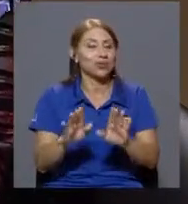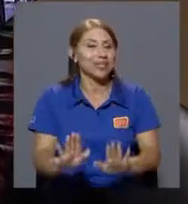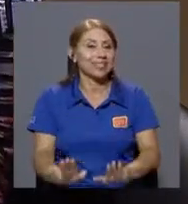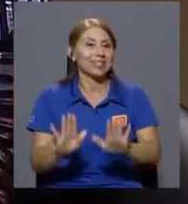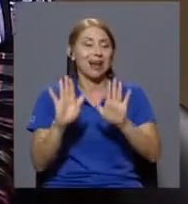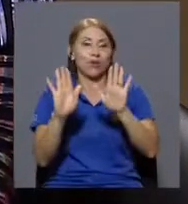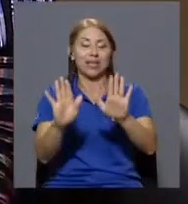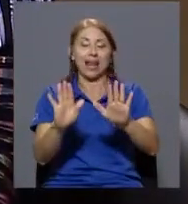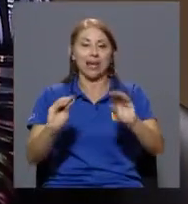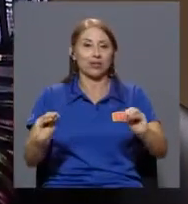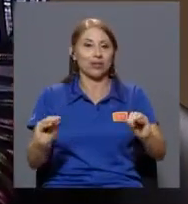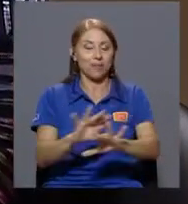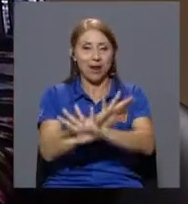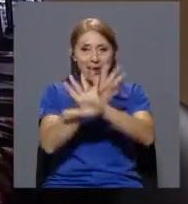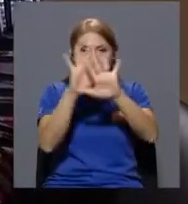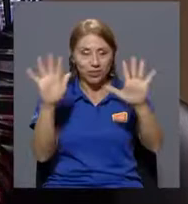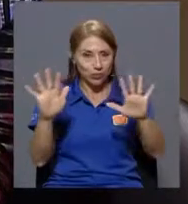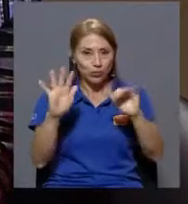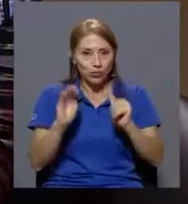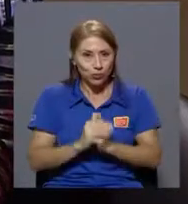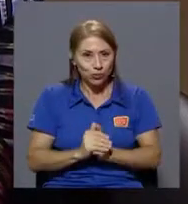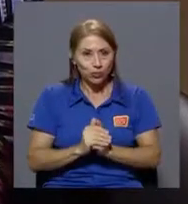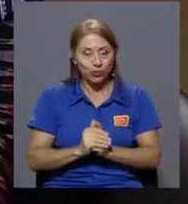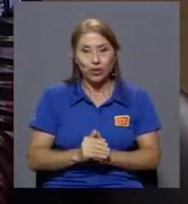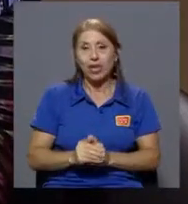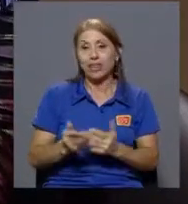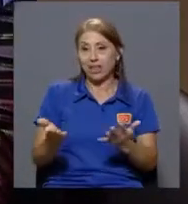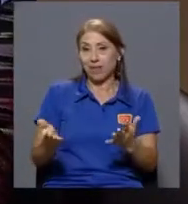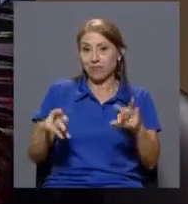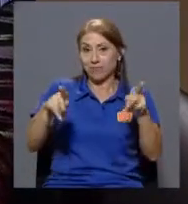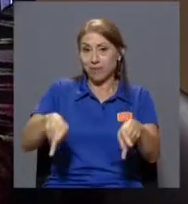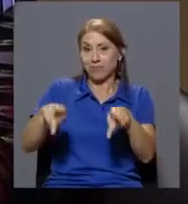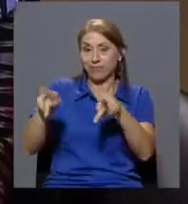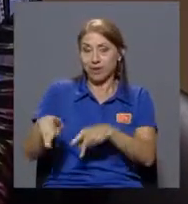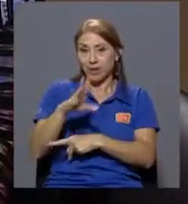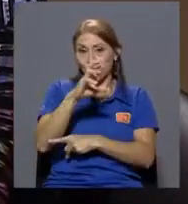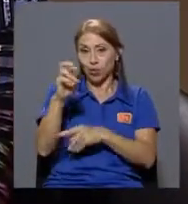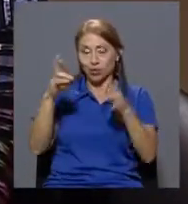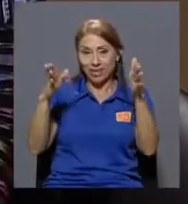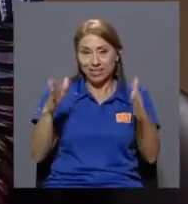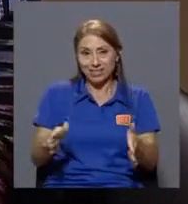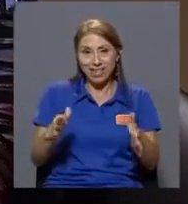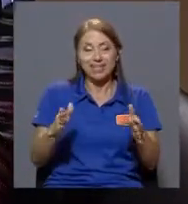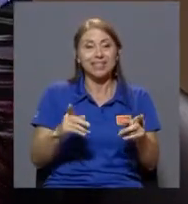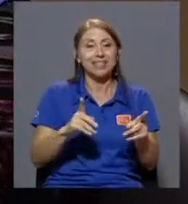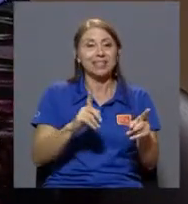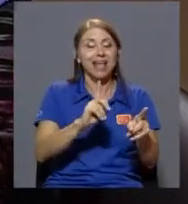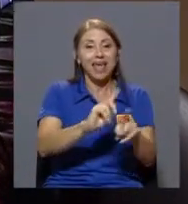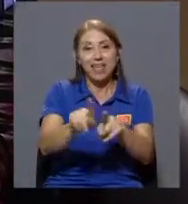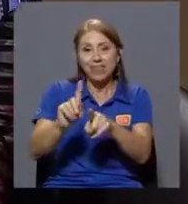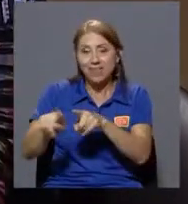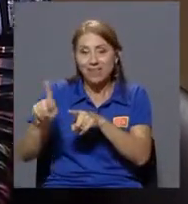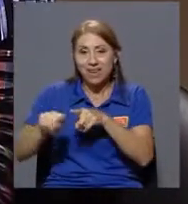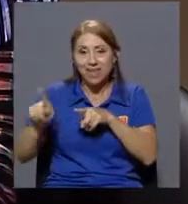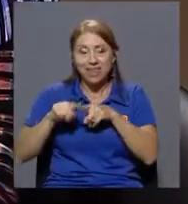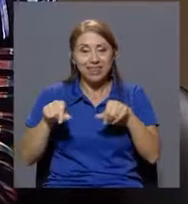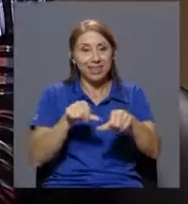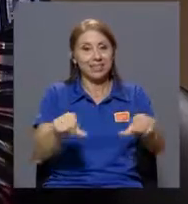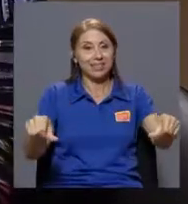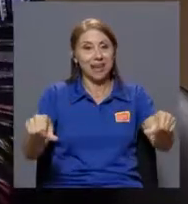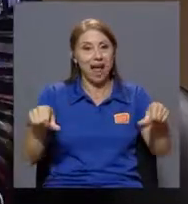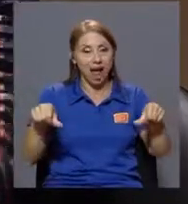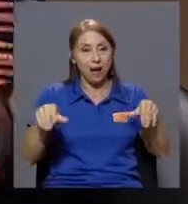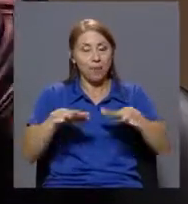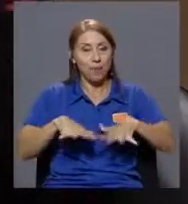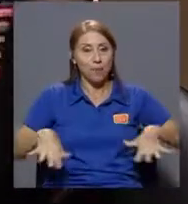maravillosos, ¿verdad?, de muchachos costarricenses en diferentes campos de la ingeniería,